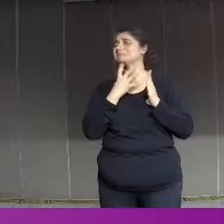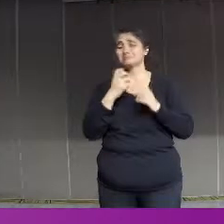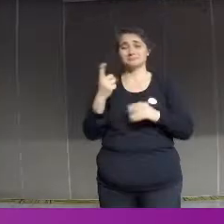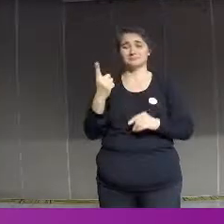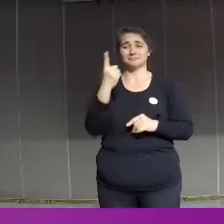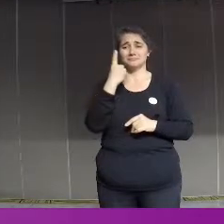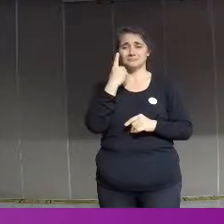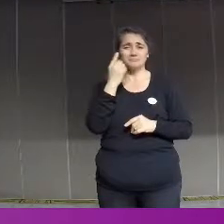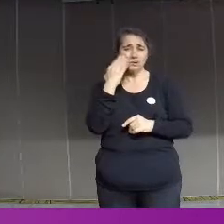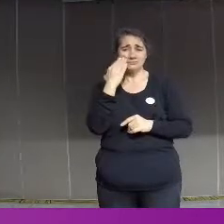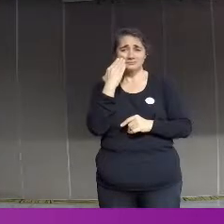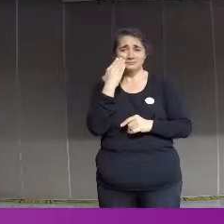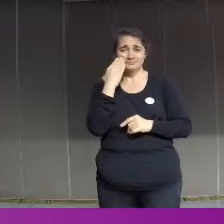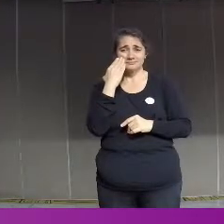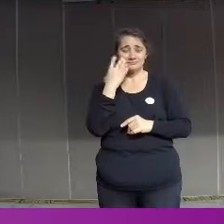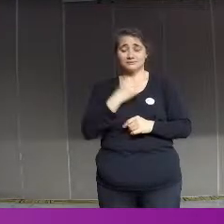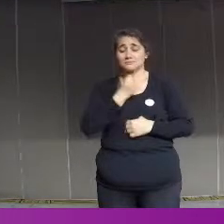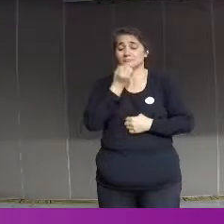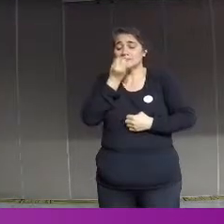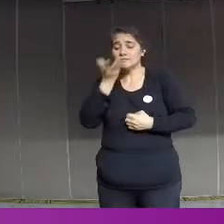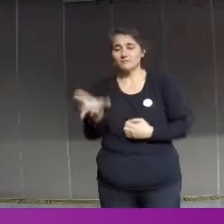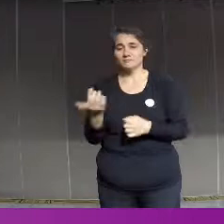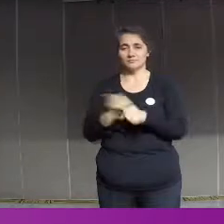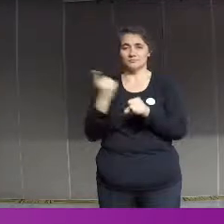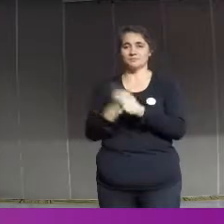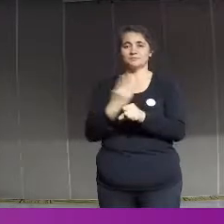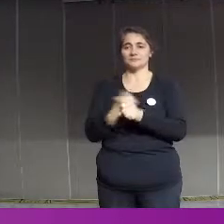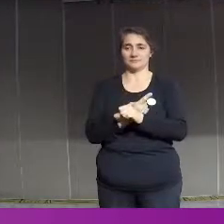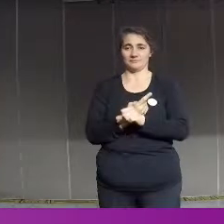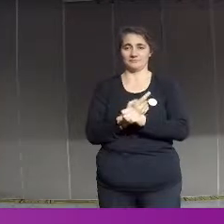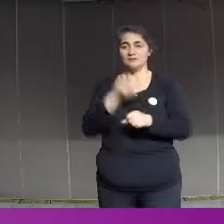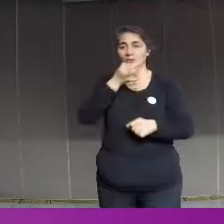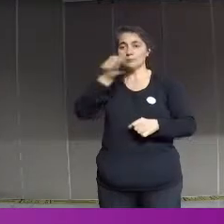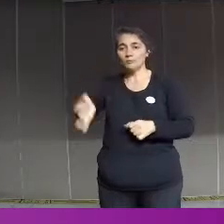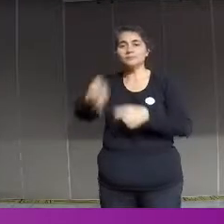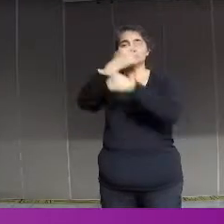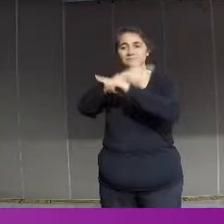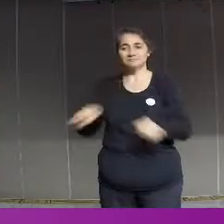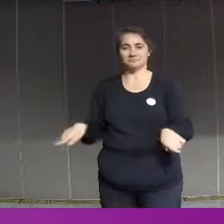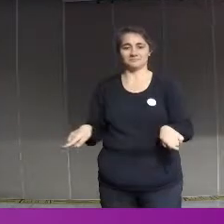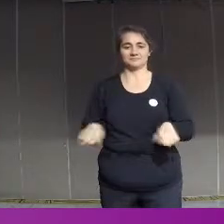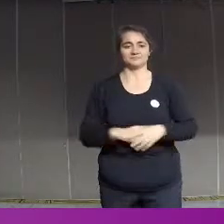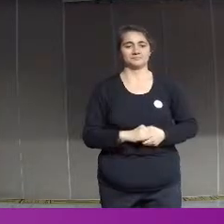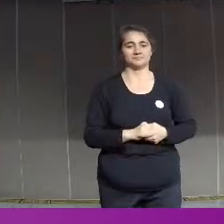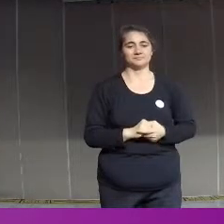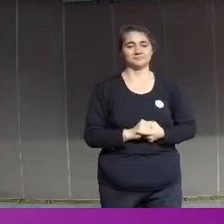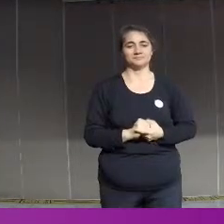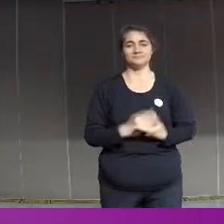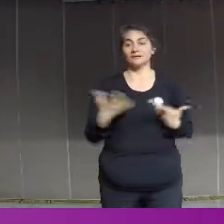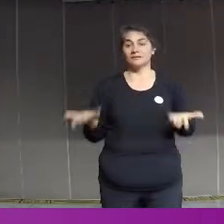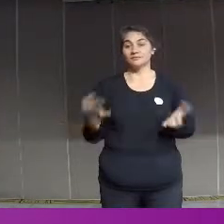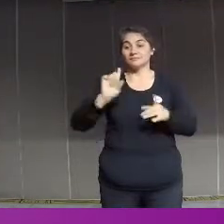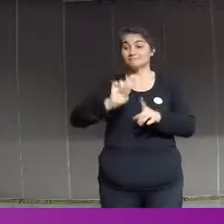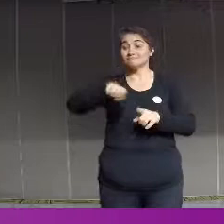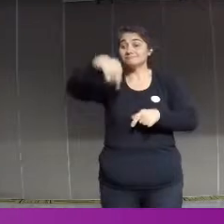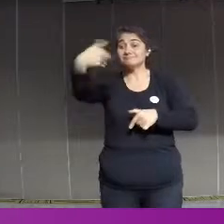faríngeo que se produce en los pacientes con trastornos neurológicos que tienen insuficiencia de válvulas. Entonces, las